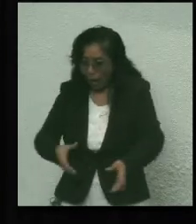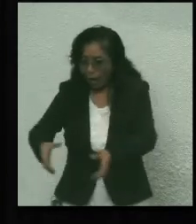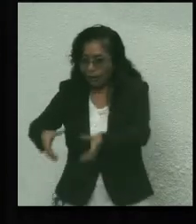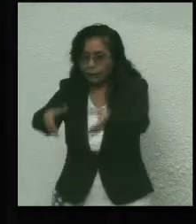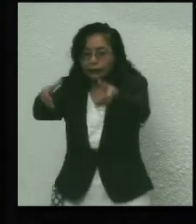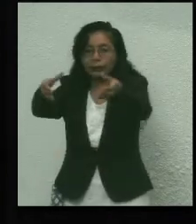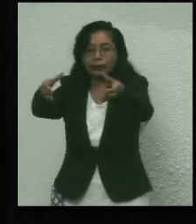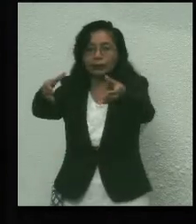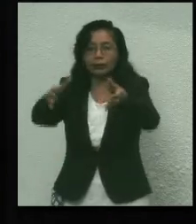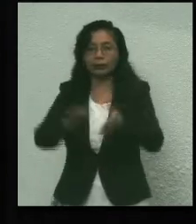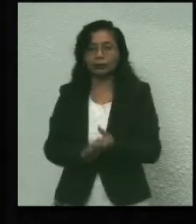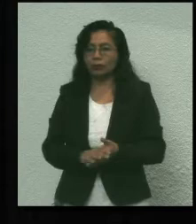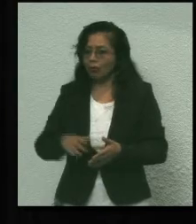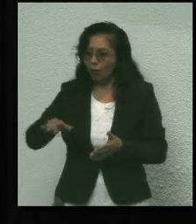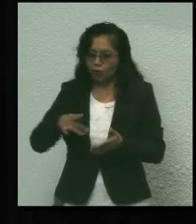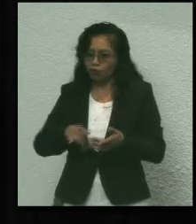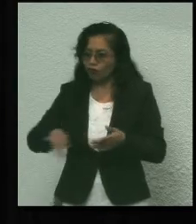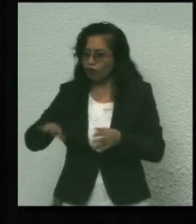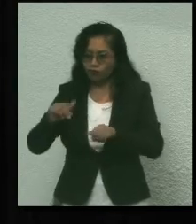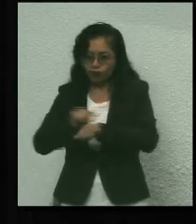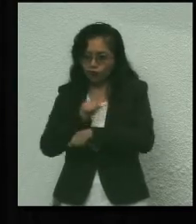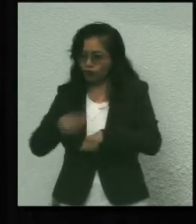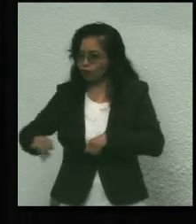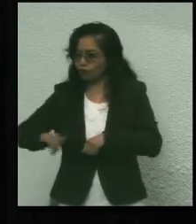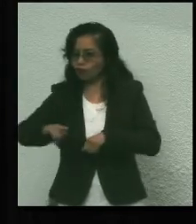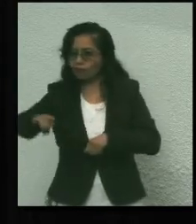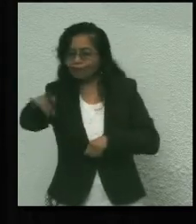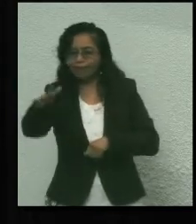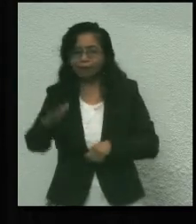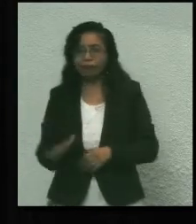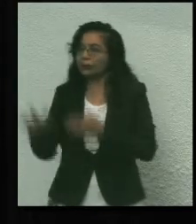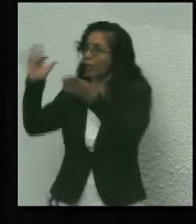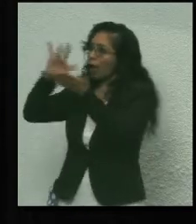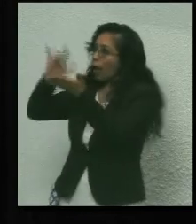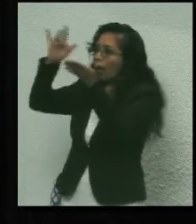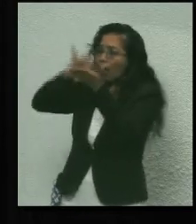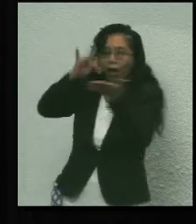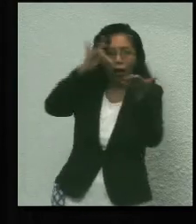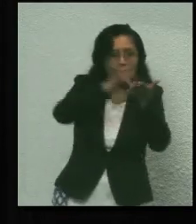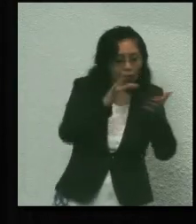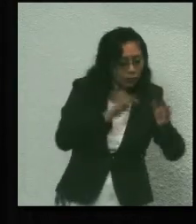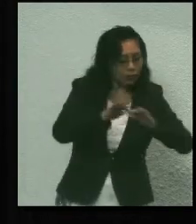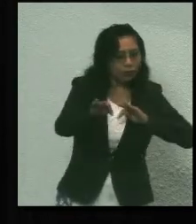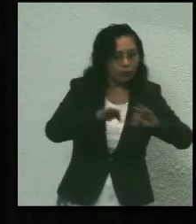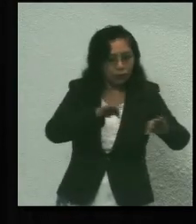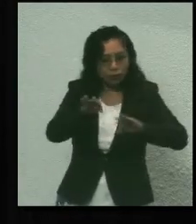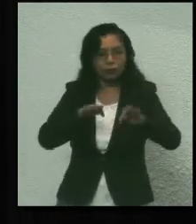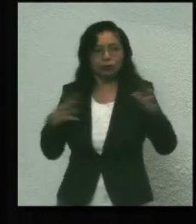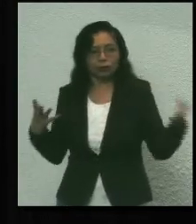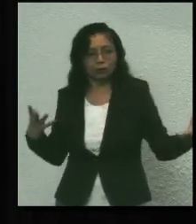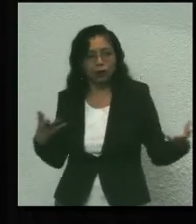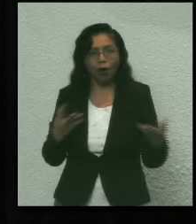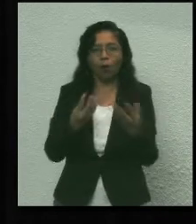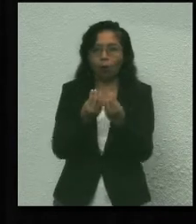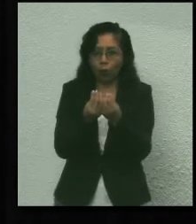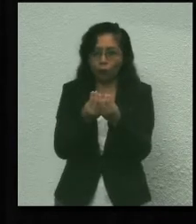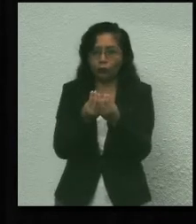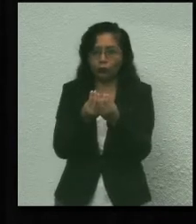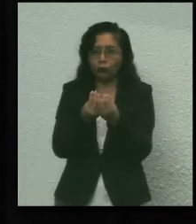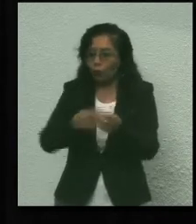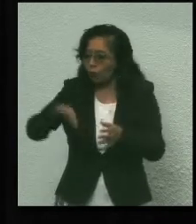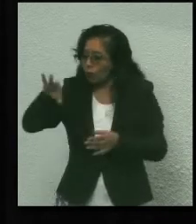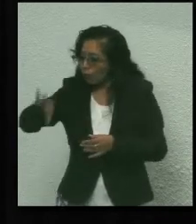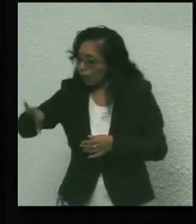hasta nuestro bello destino. Gracias a la cooperación constante se ha logrado la